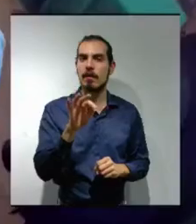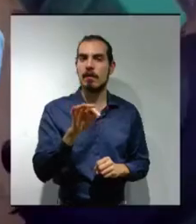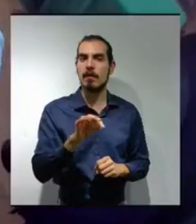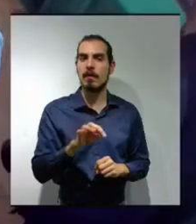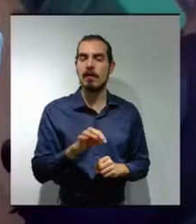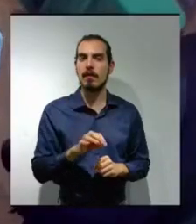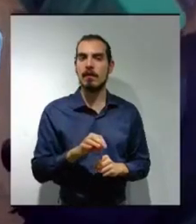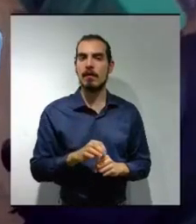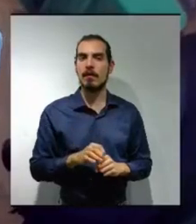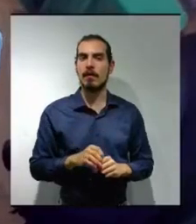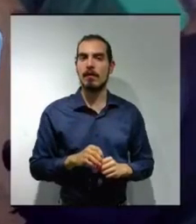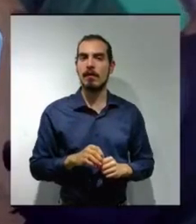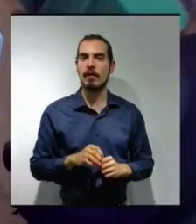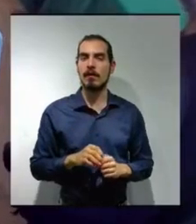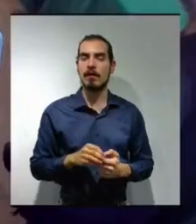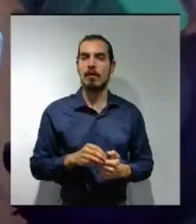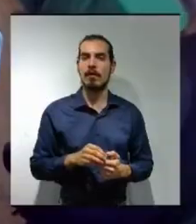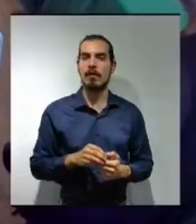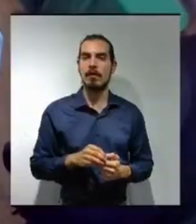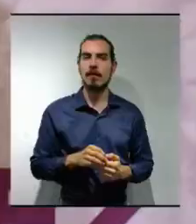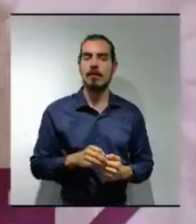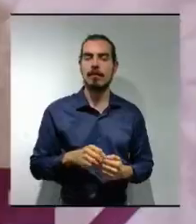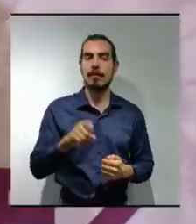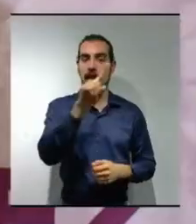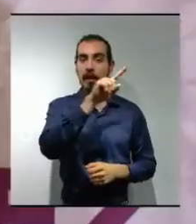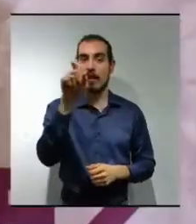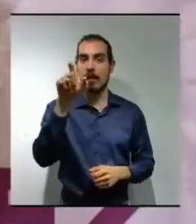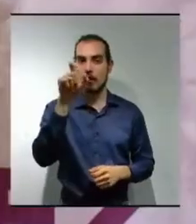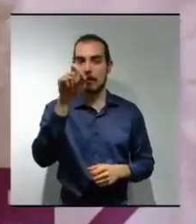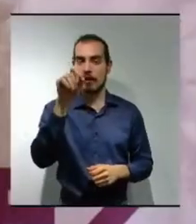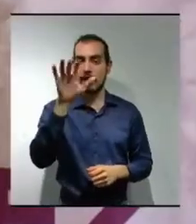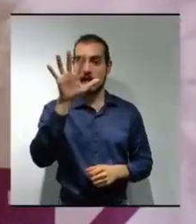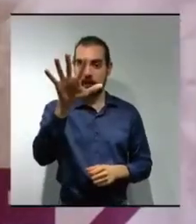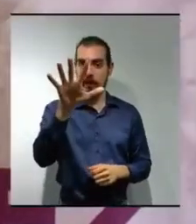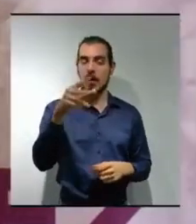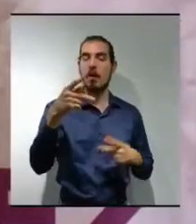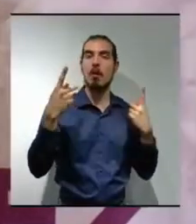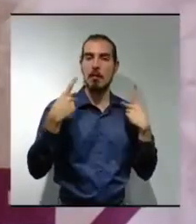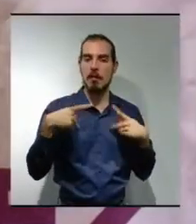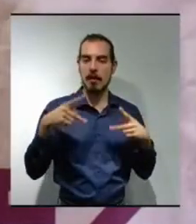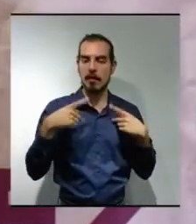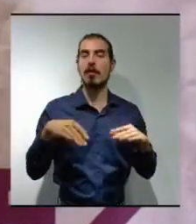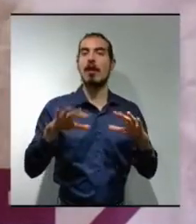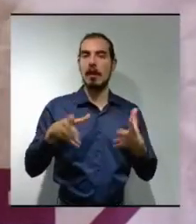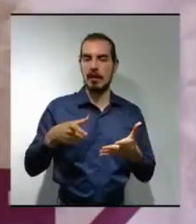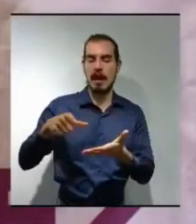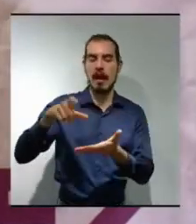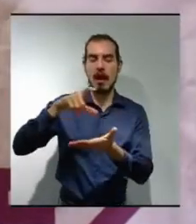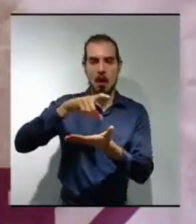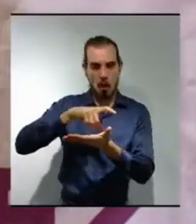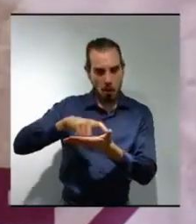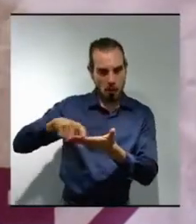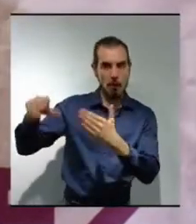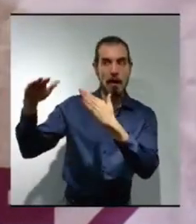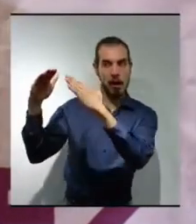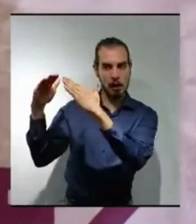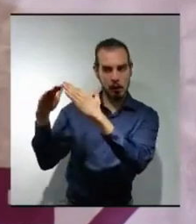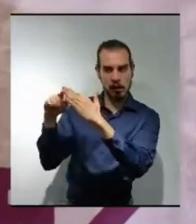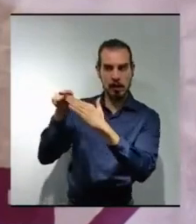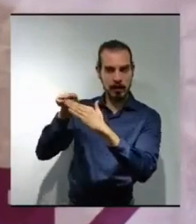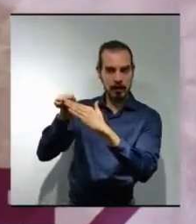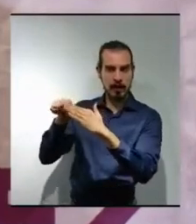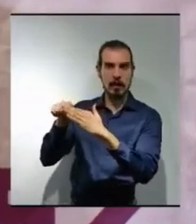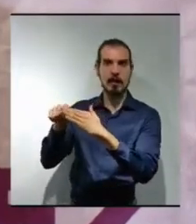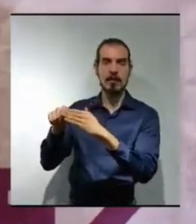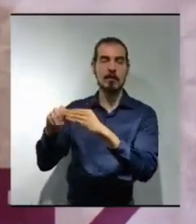ocupación indebida, pero pero ya 125 personas o 150 que hayan adquirido una propiedad que va a ser su patrimonio,